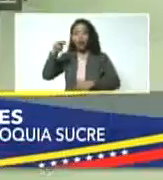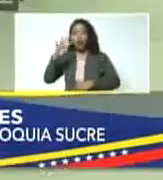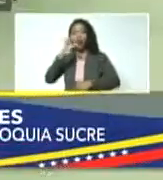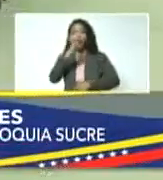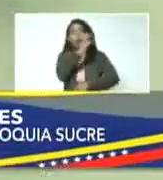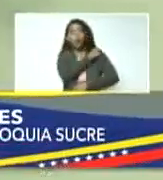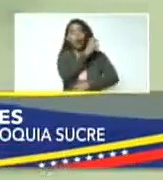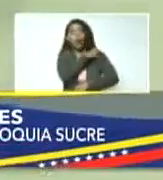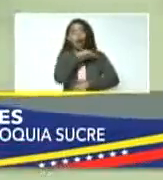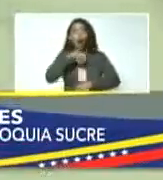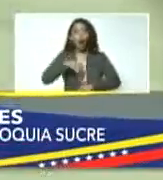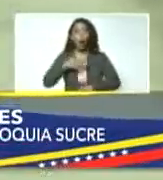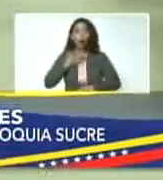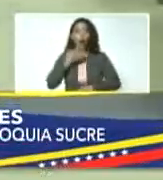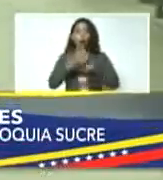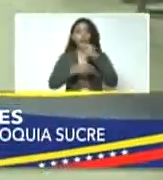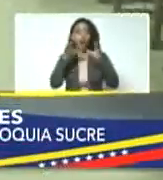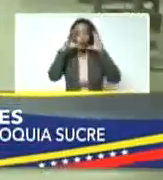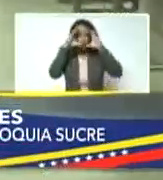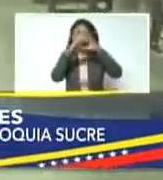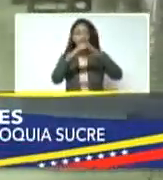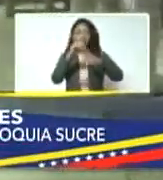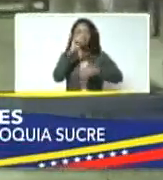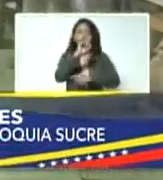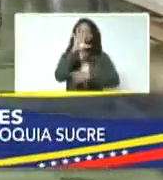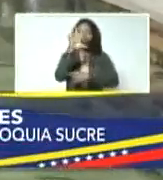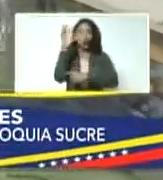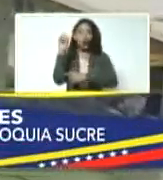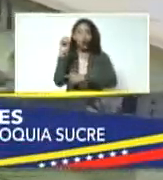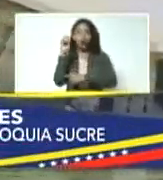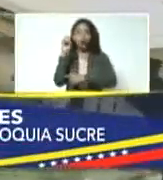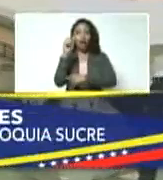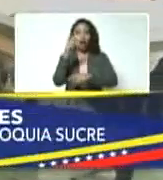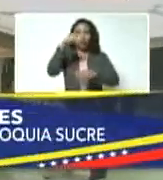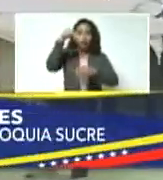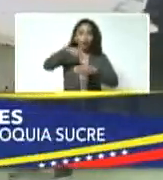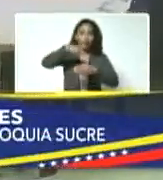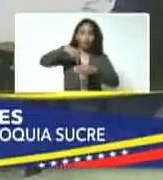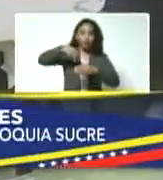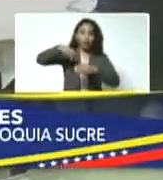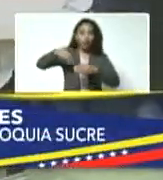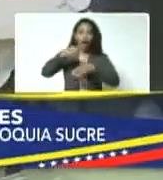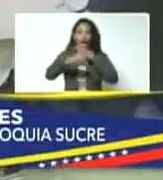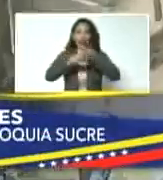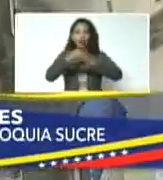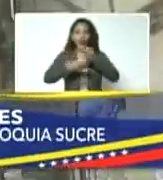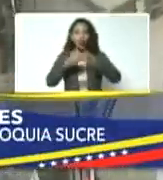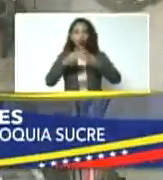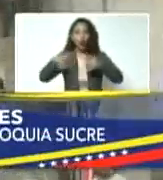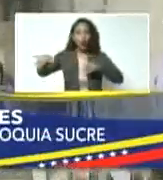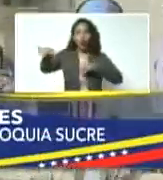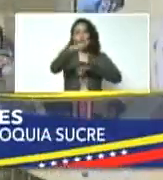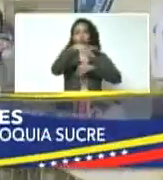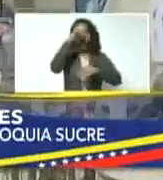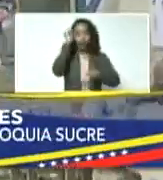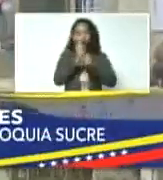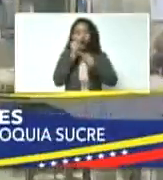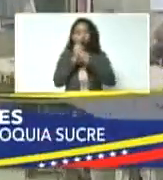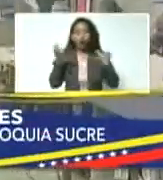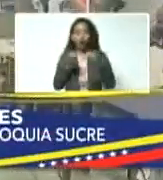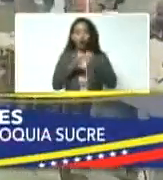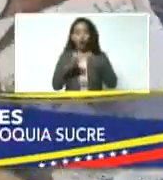poder centrar más de 150 máquinas que van a estar cosiendo todo este grupo